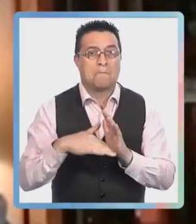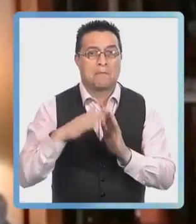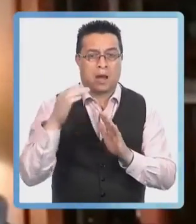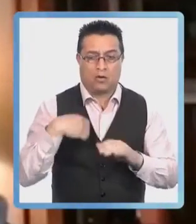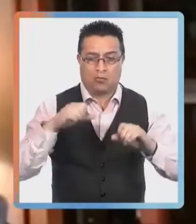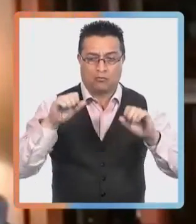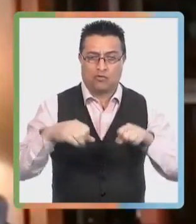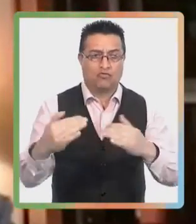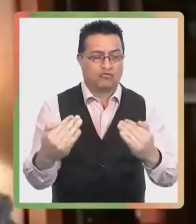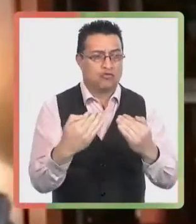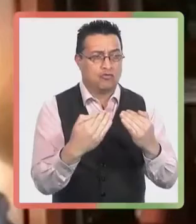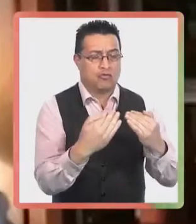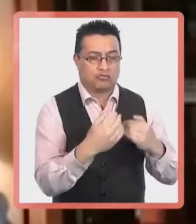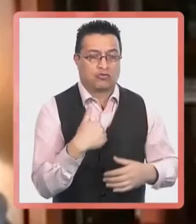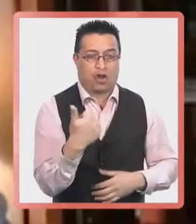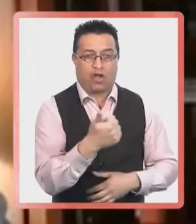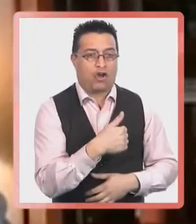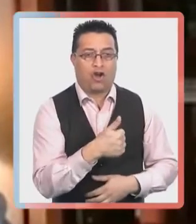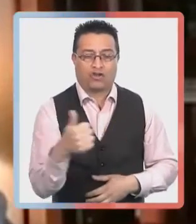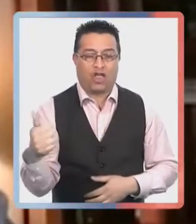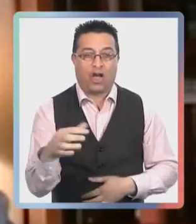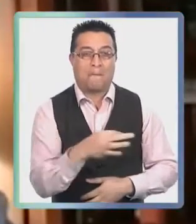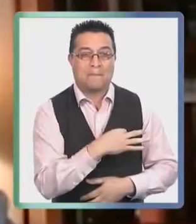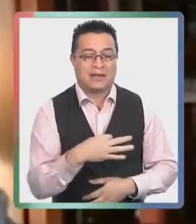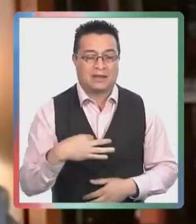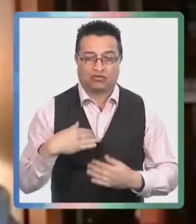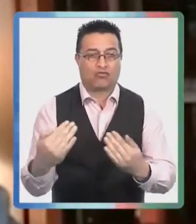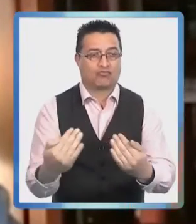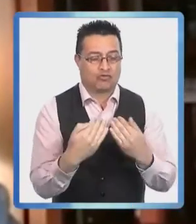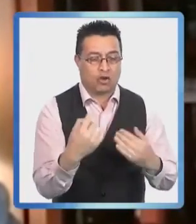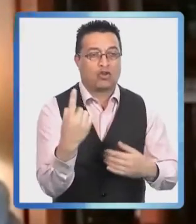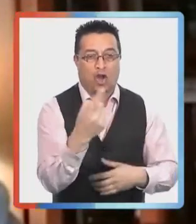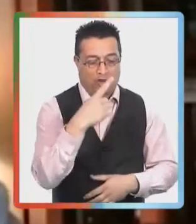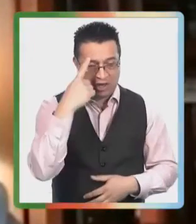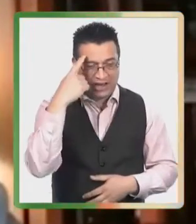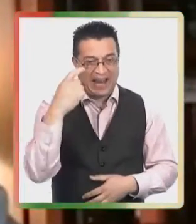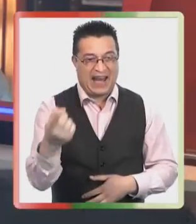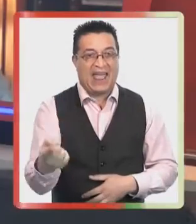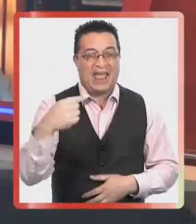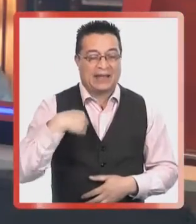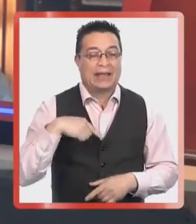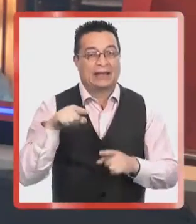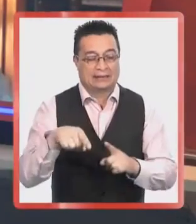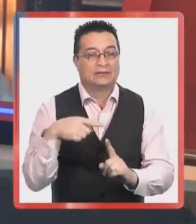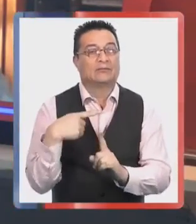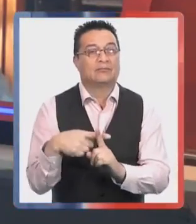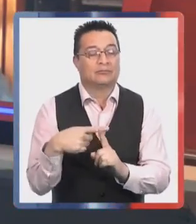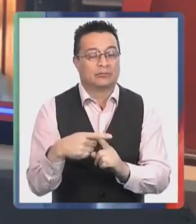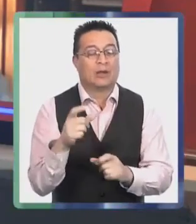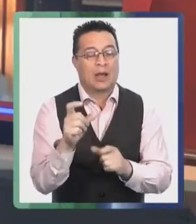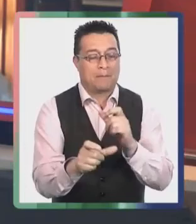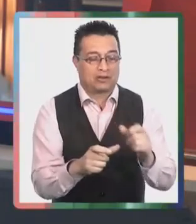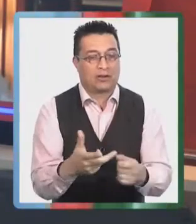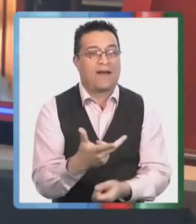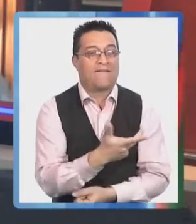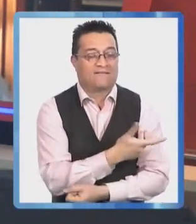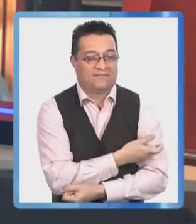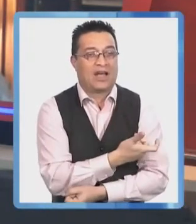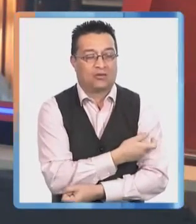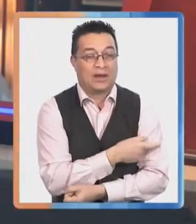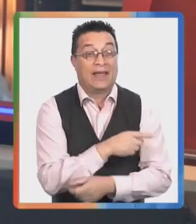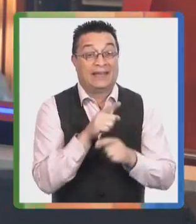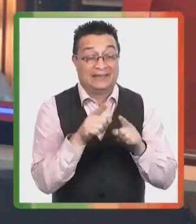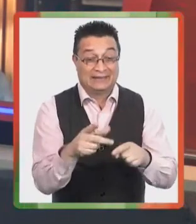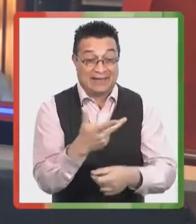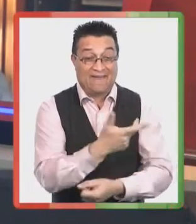la más alta aprobación del gabinete, porque la gente nos creía. Y creo que eso también contribuyó a que la gente se vacunara.